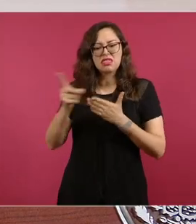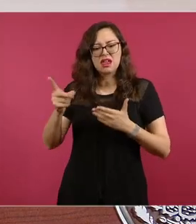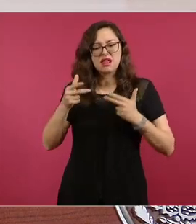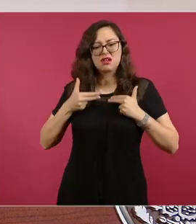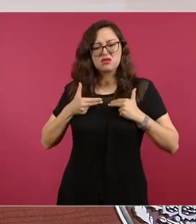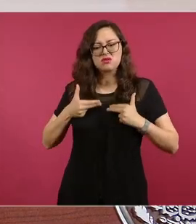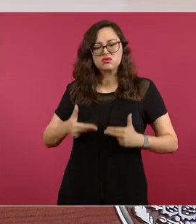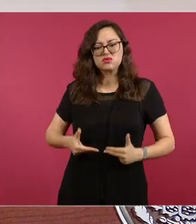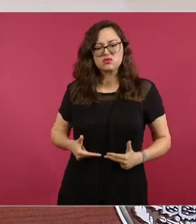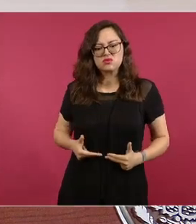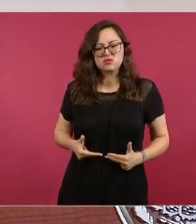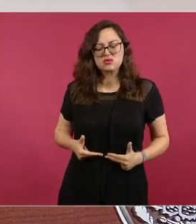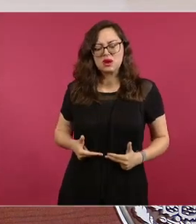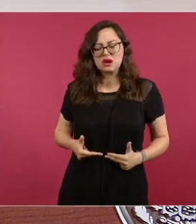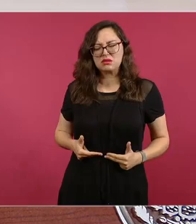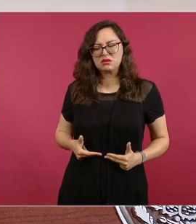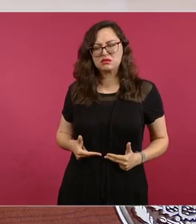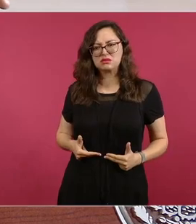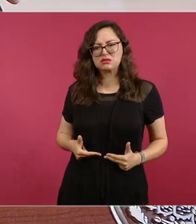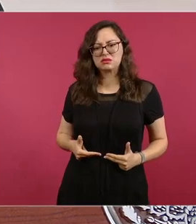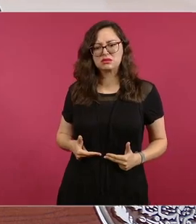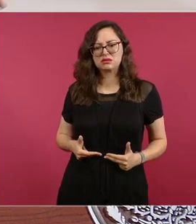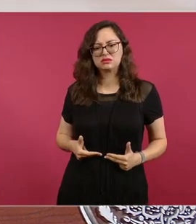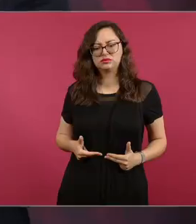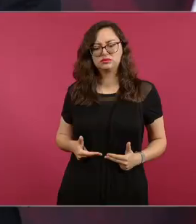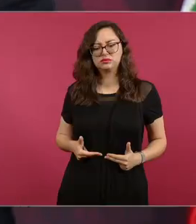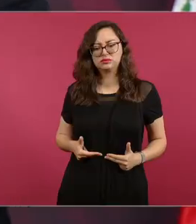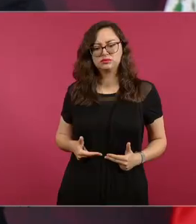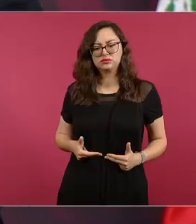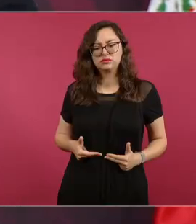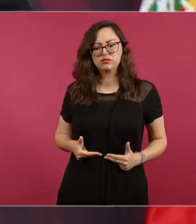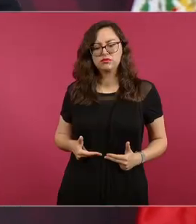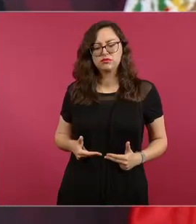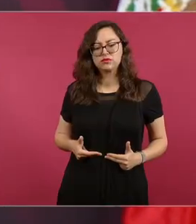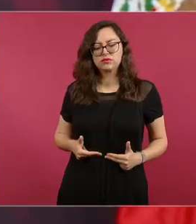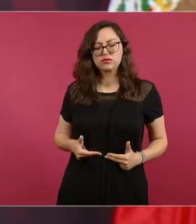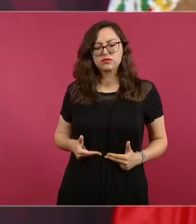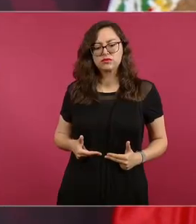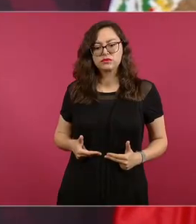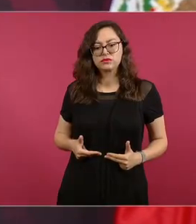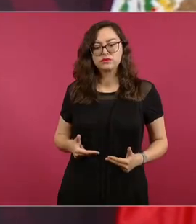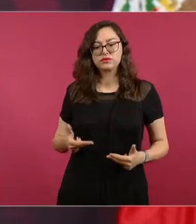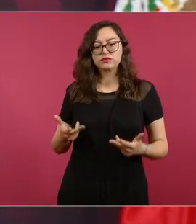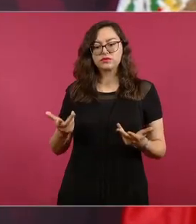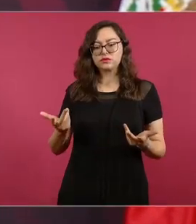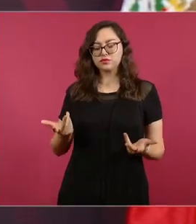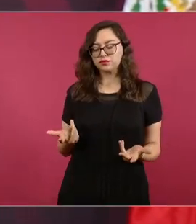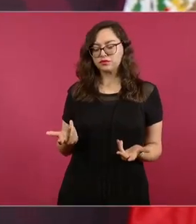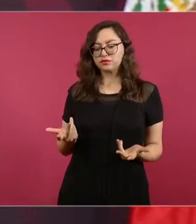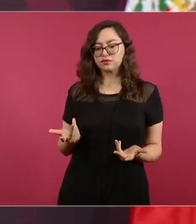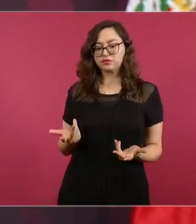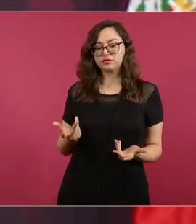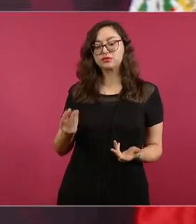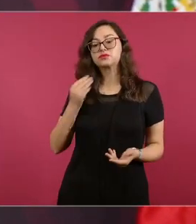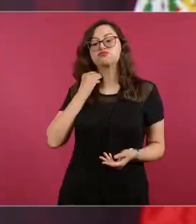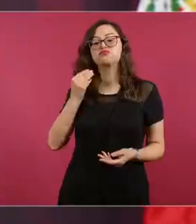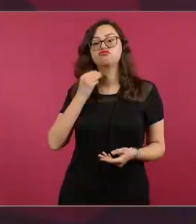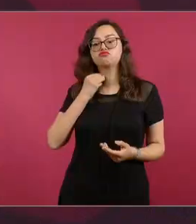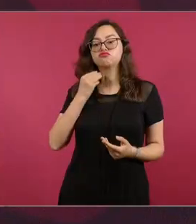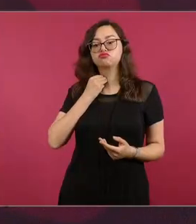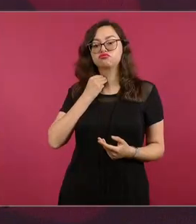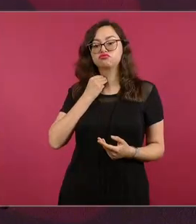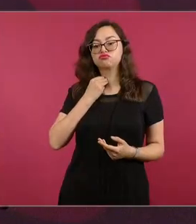No es una sentencia que la haya hecho un abogado